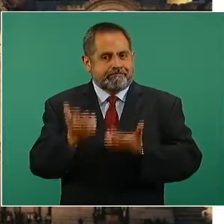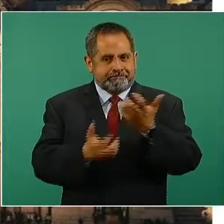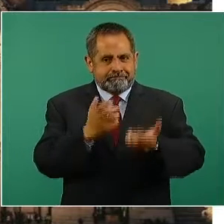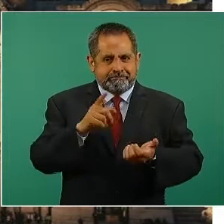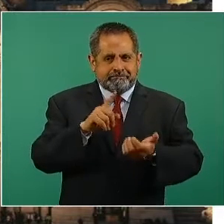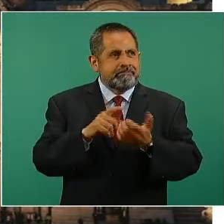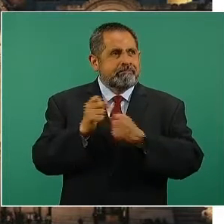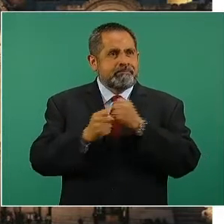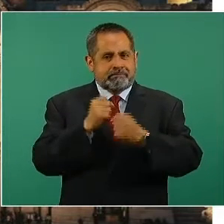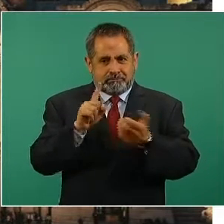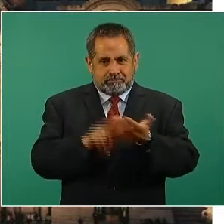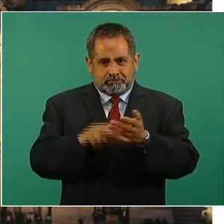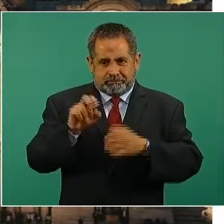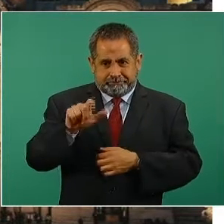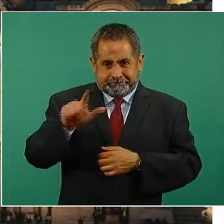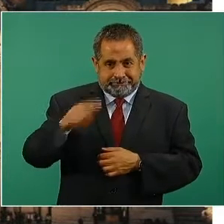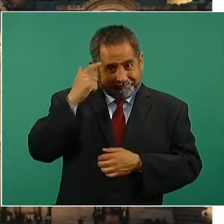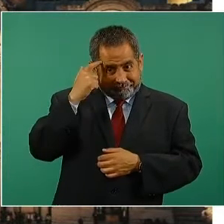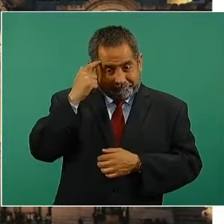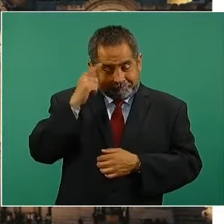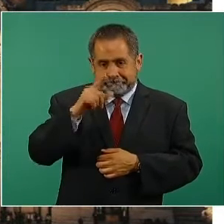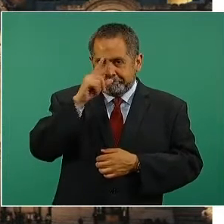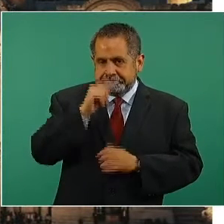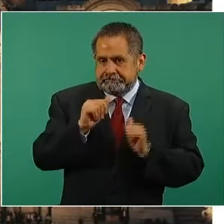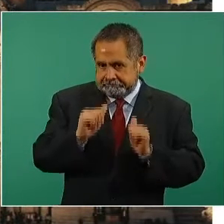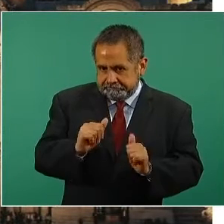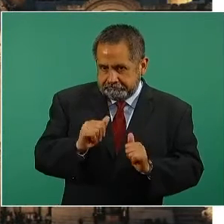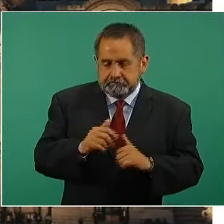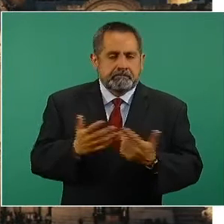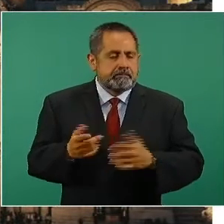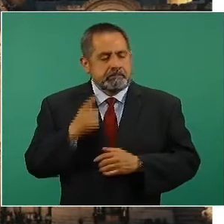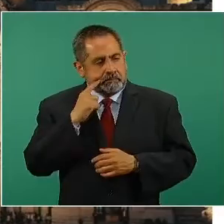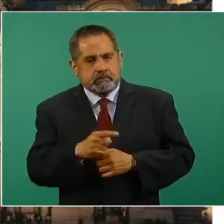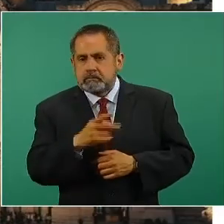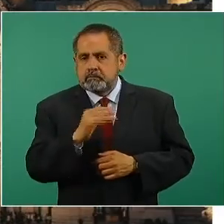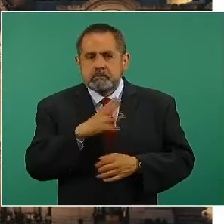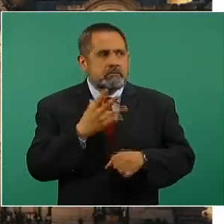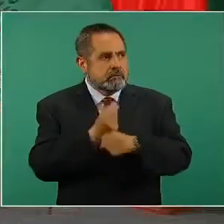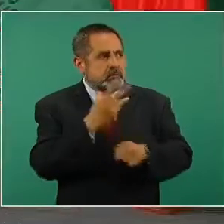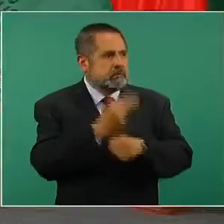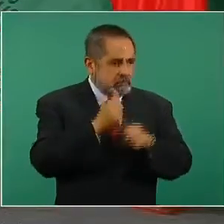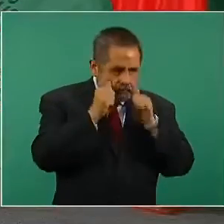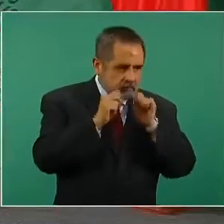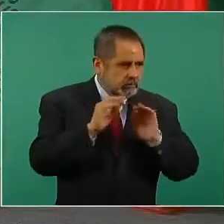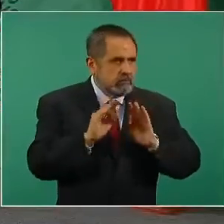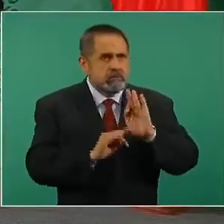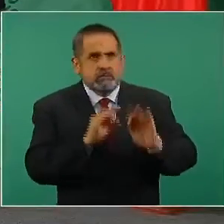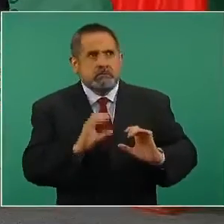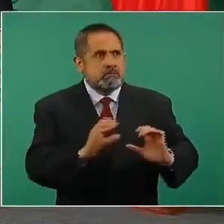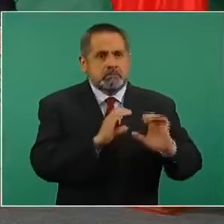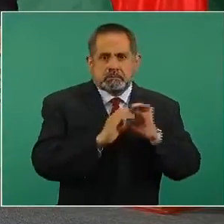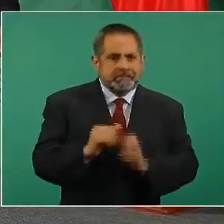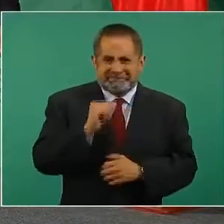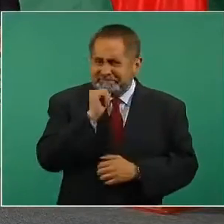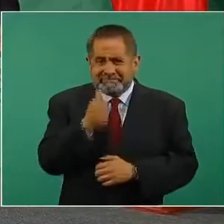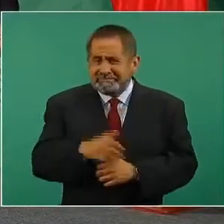en el 2017. Y esto reflejaba una falta de mantenimiento y atención a todo el sistema